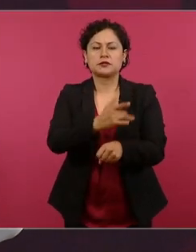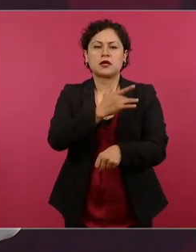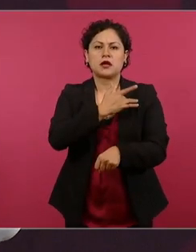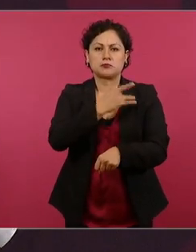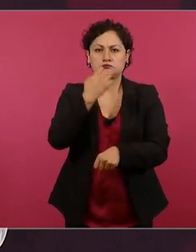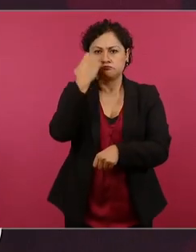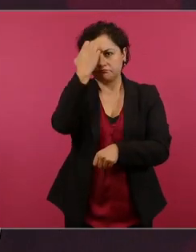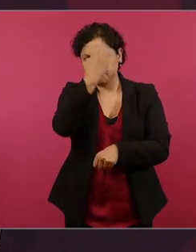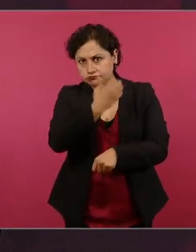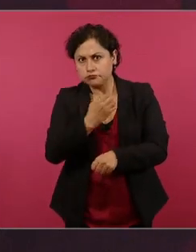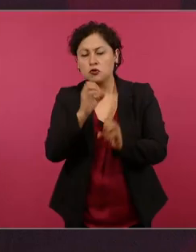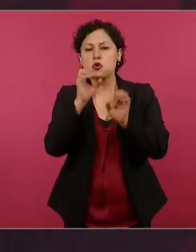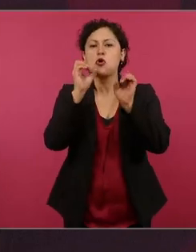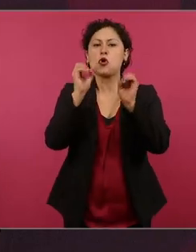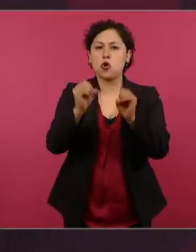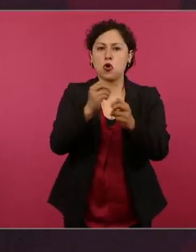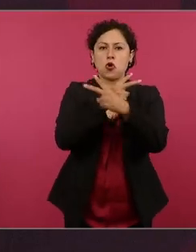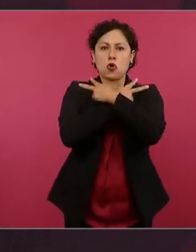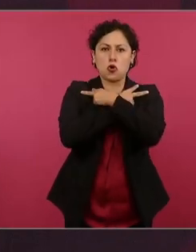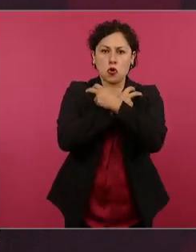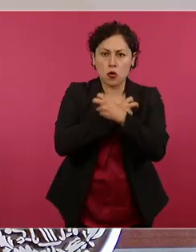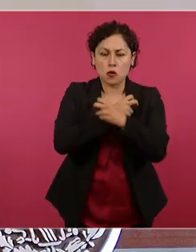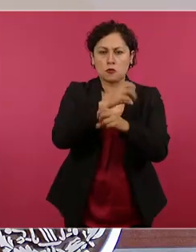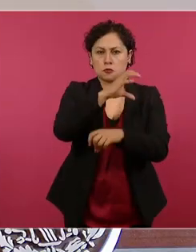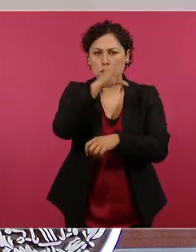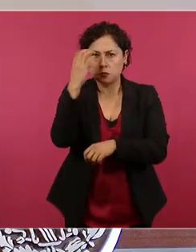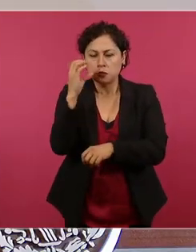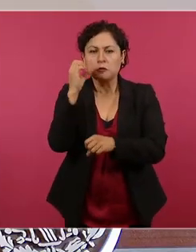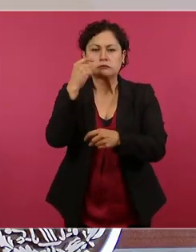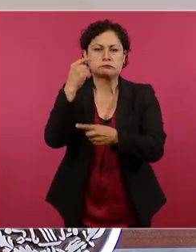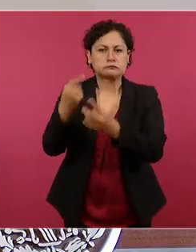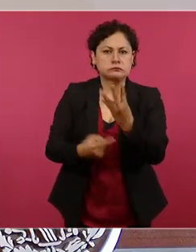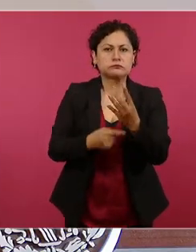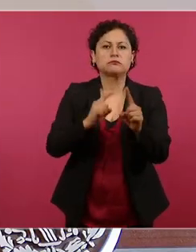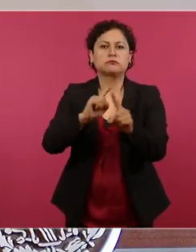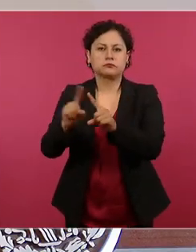electrocardiogramas, también urgencias y cirugías.